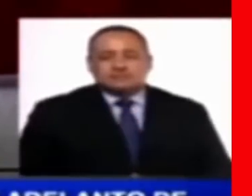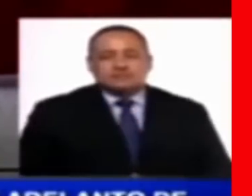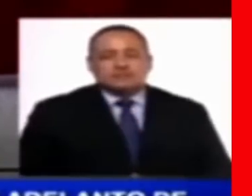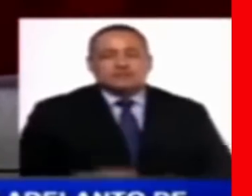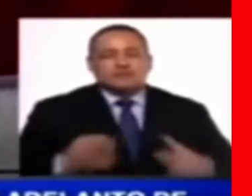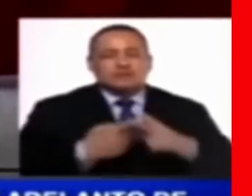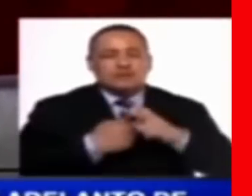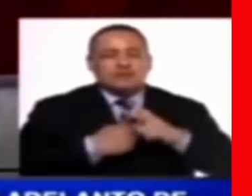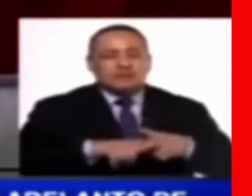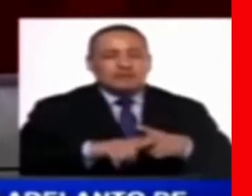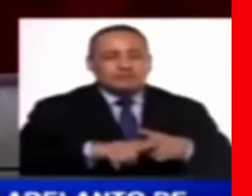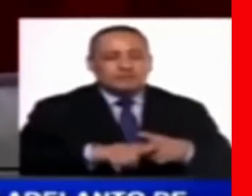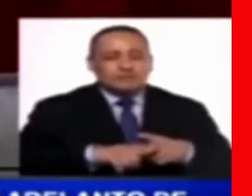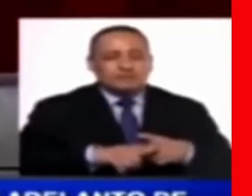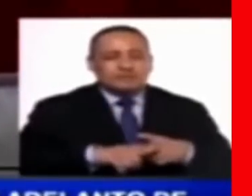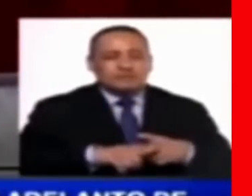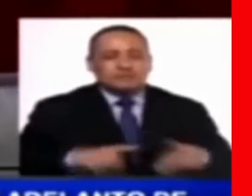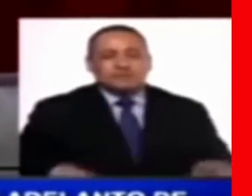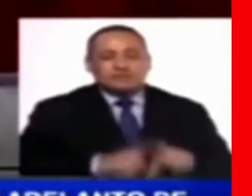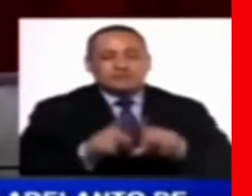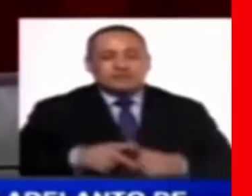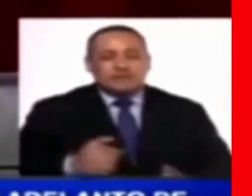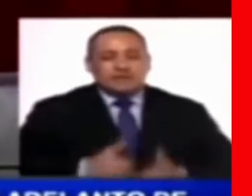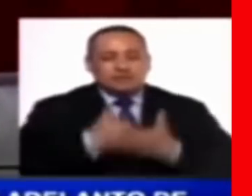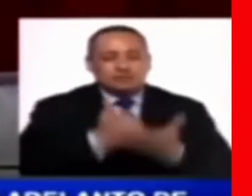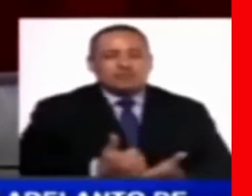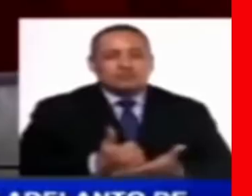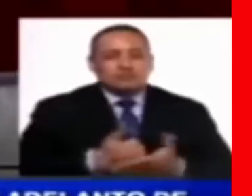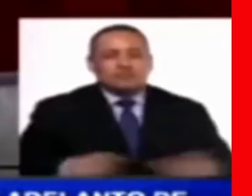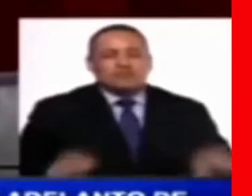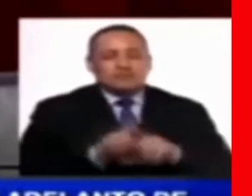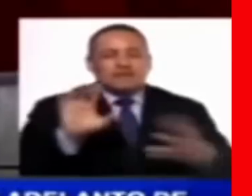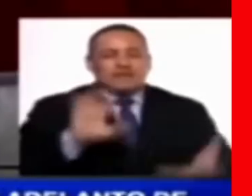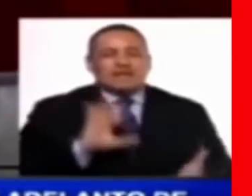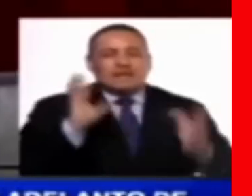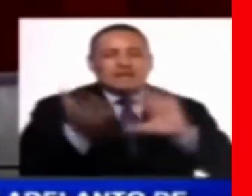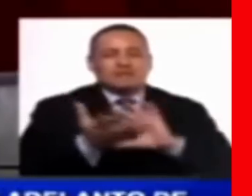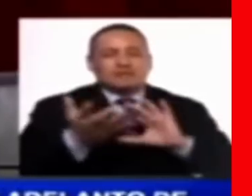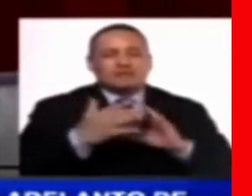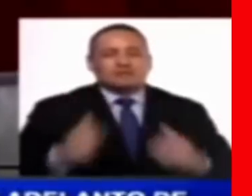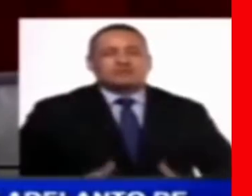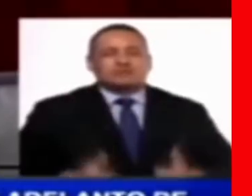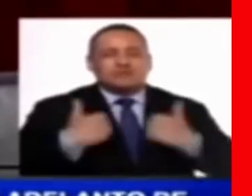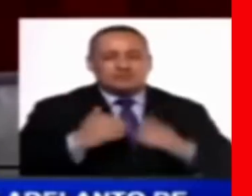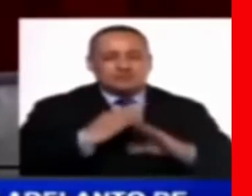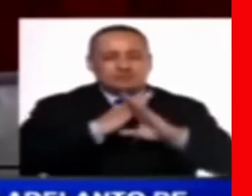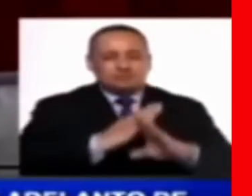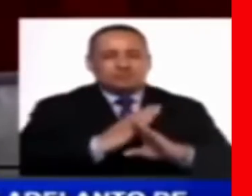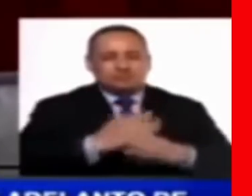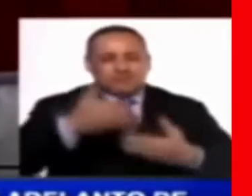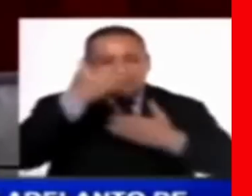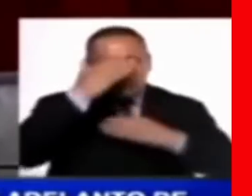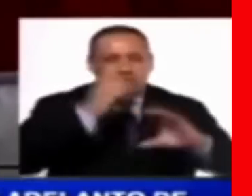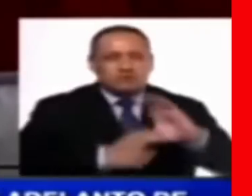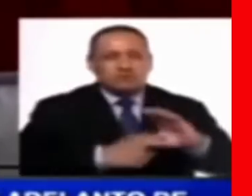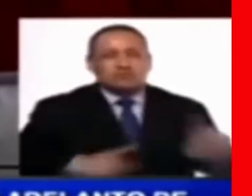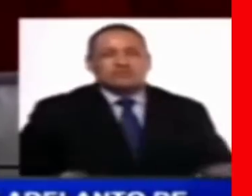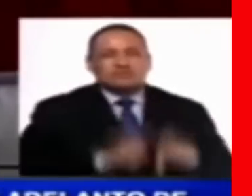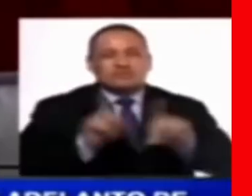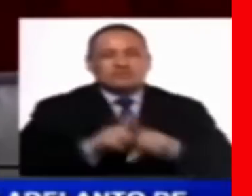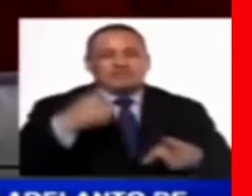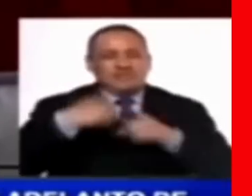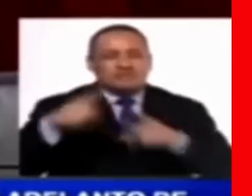el culmen y lo que ayudó a transformar nuestra contraofensiva contra el terror y contra